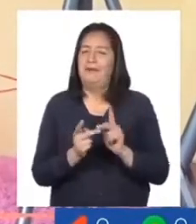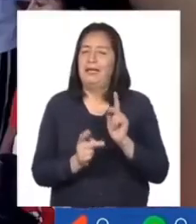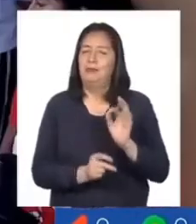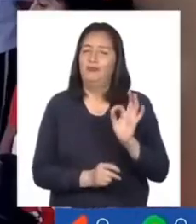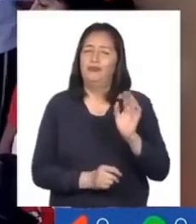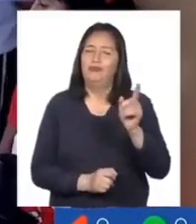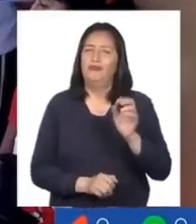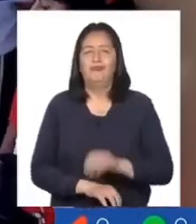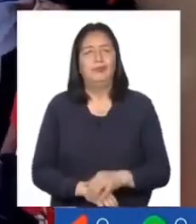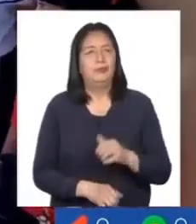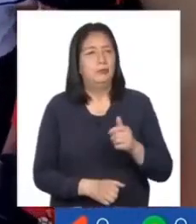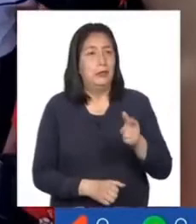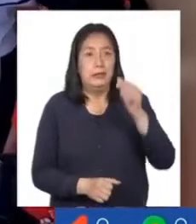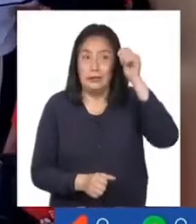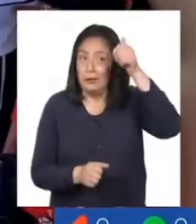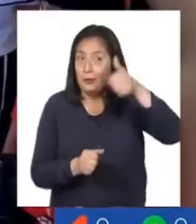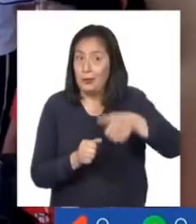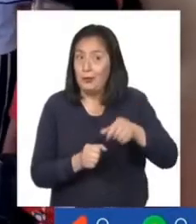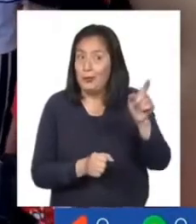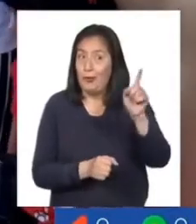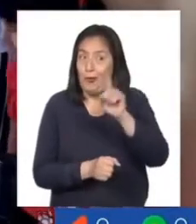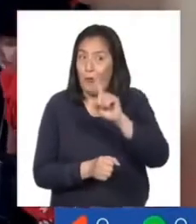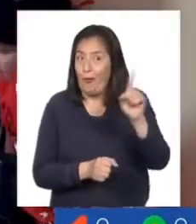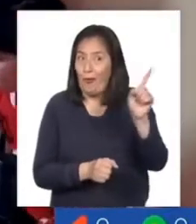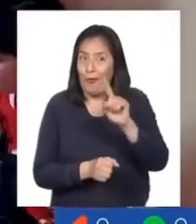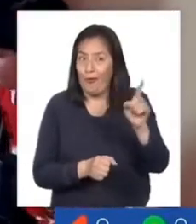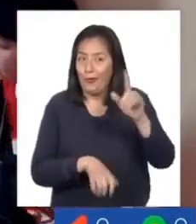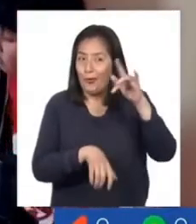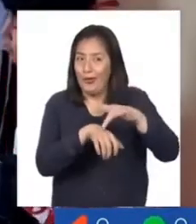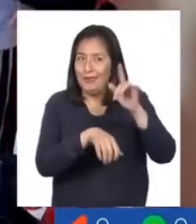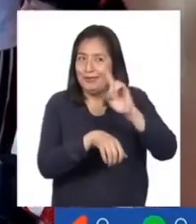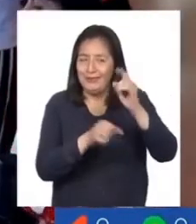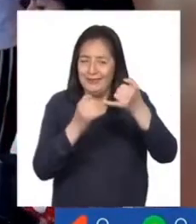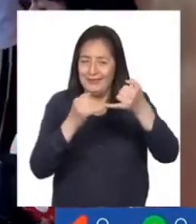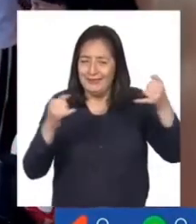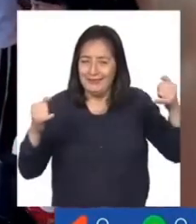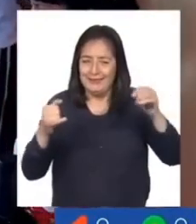Perfecto. Recuerda no tocar la cinta.